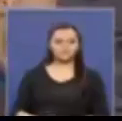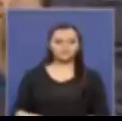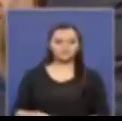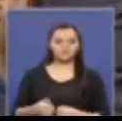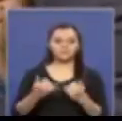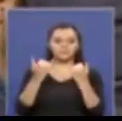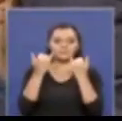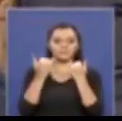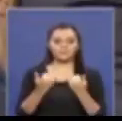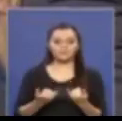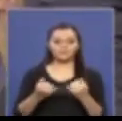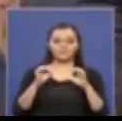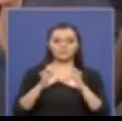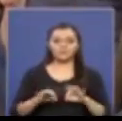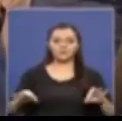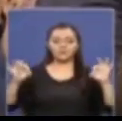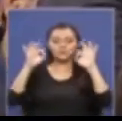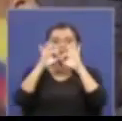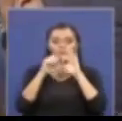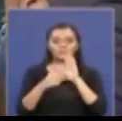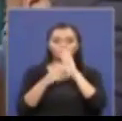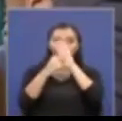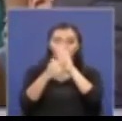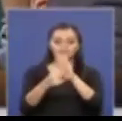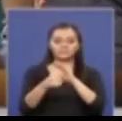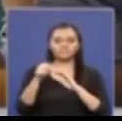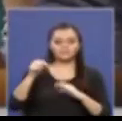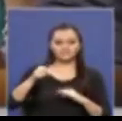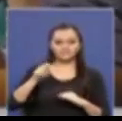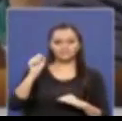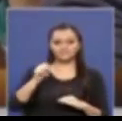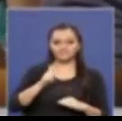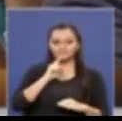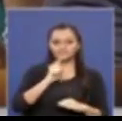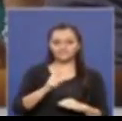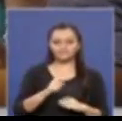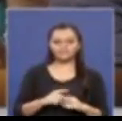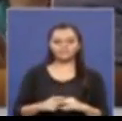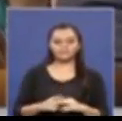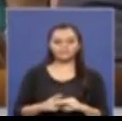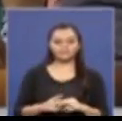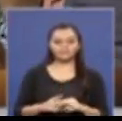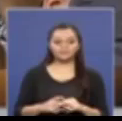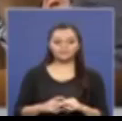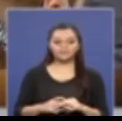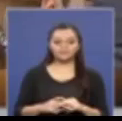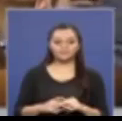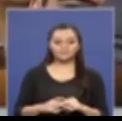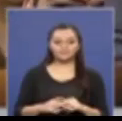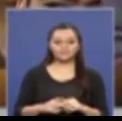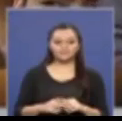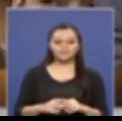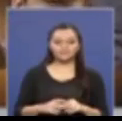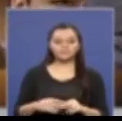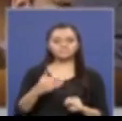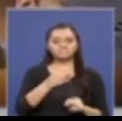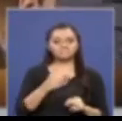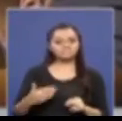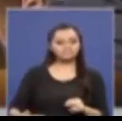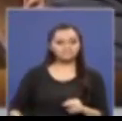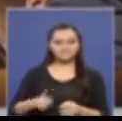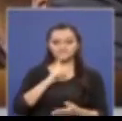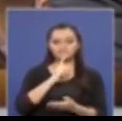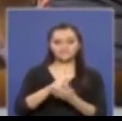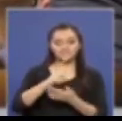días, presidente, con todos los ciudadanos aquí que nos acompañan. Efectivamente, Presidente, recordar que